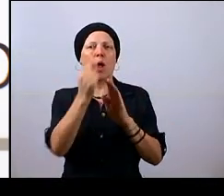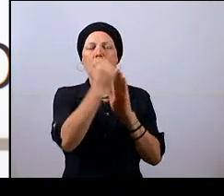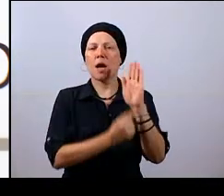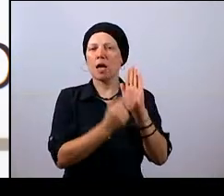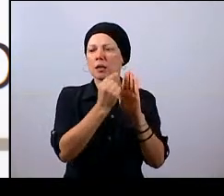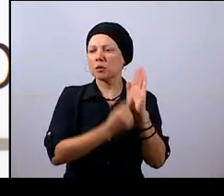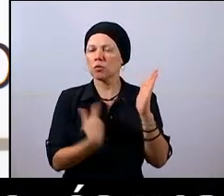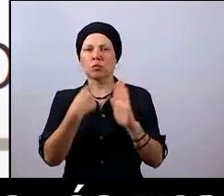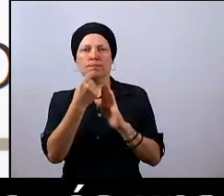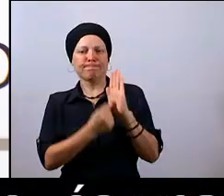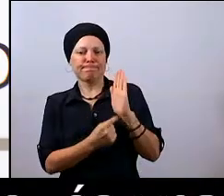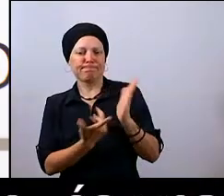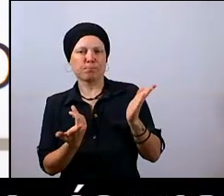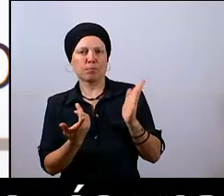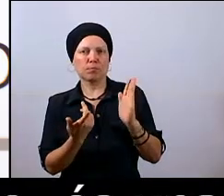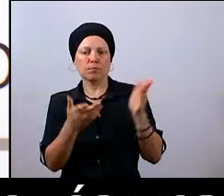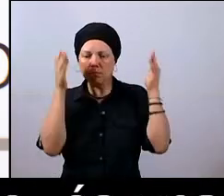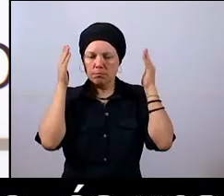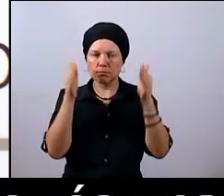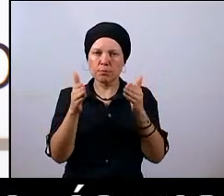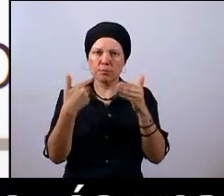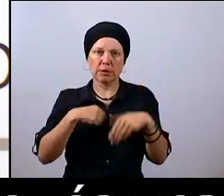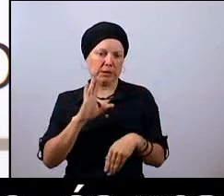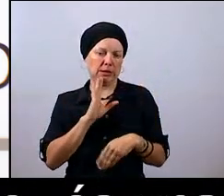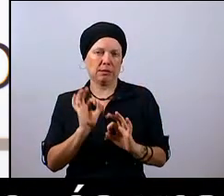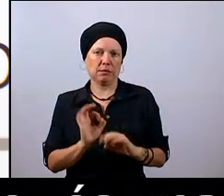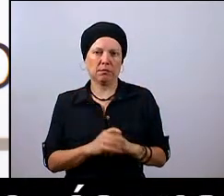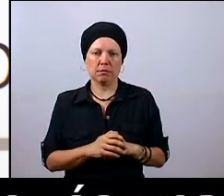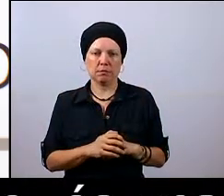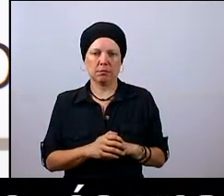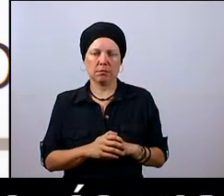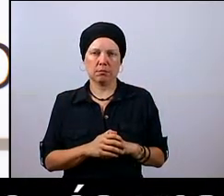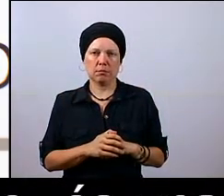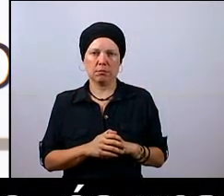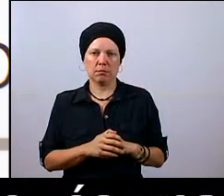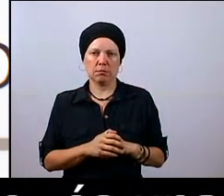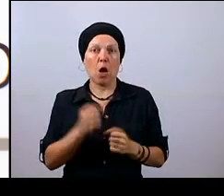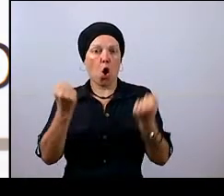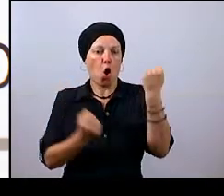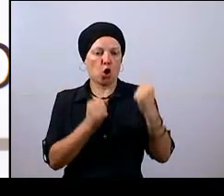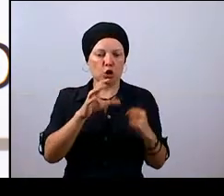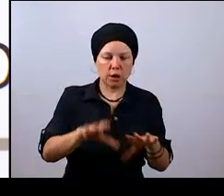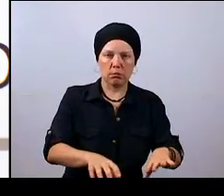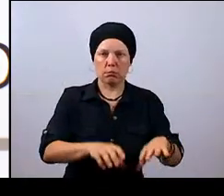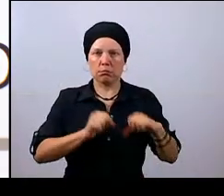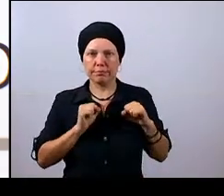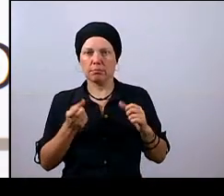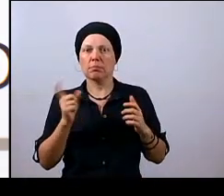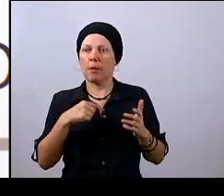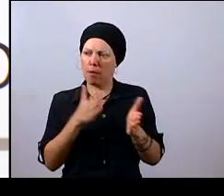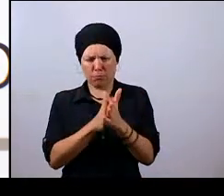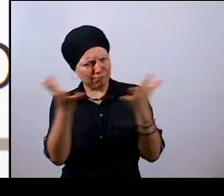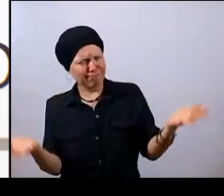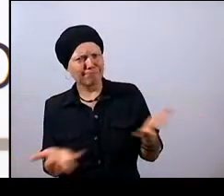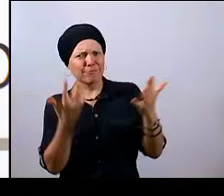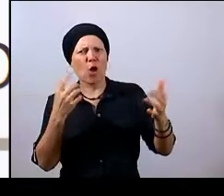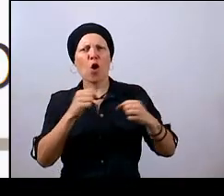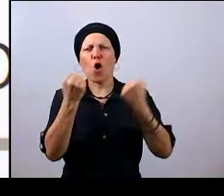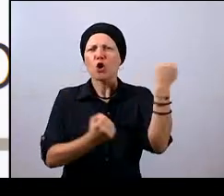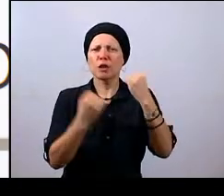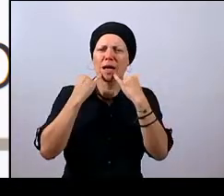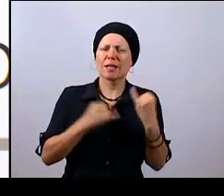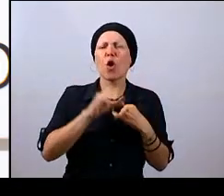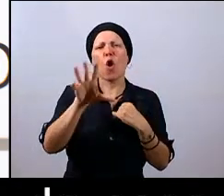esas condiciones destinadas a lo que ya hemos dicho, adquisición de esos vehículos, anímense a comprar esos vehículos eléctricos,